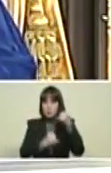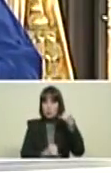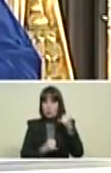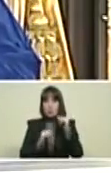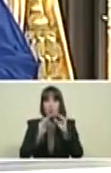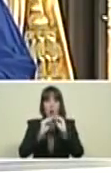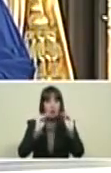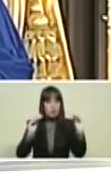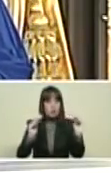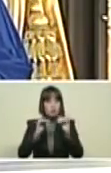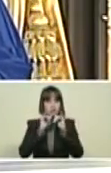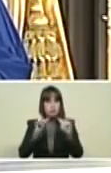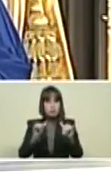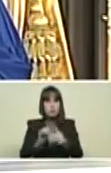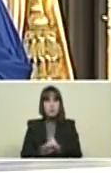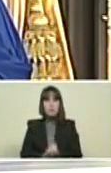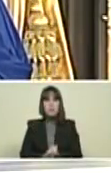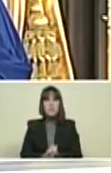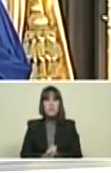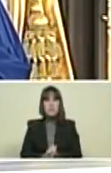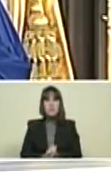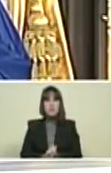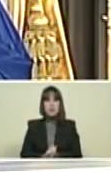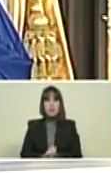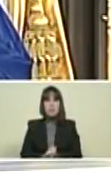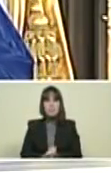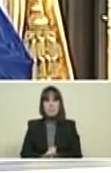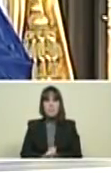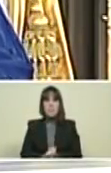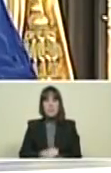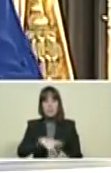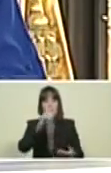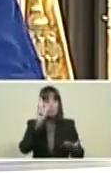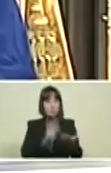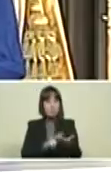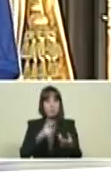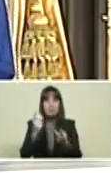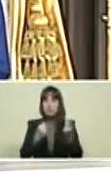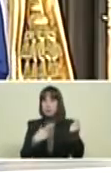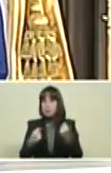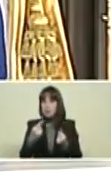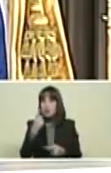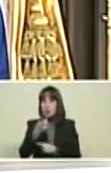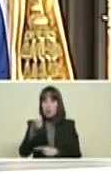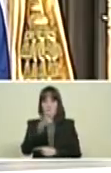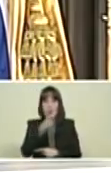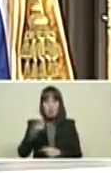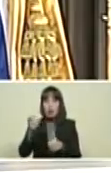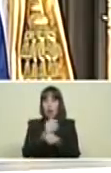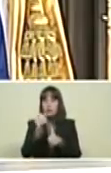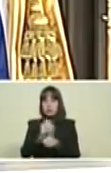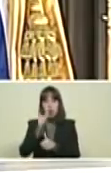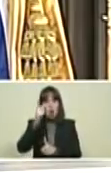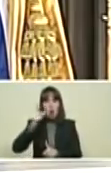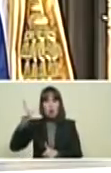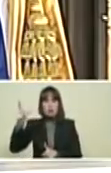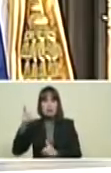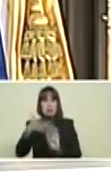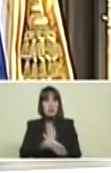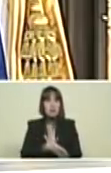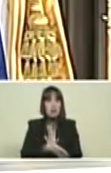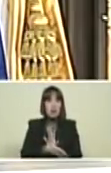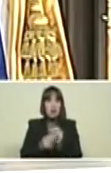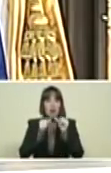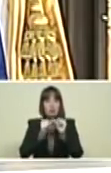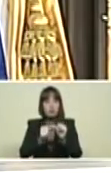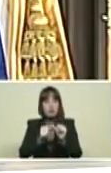anuncio, ¿no? He aprobado los recursos y hay que conseguir la logística para consolidar la